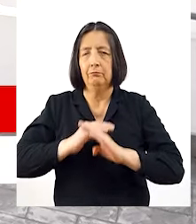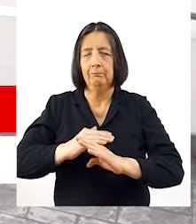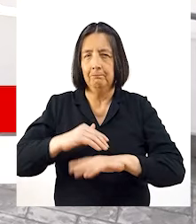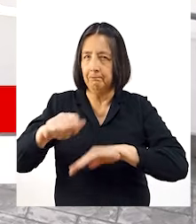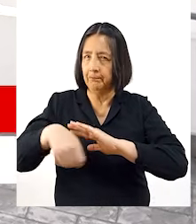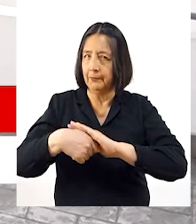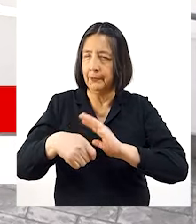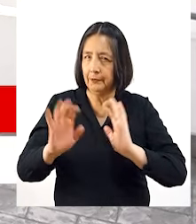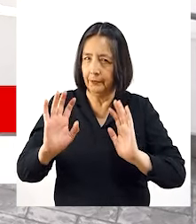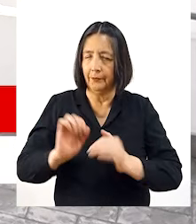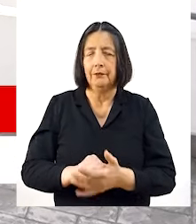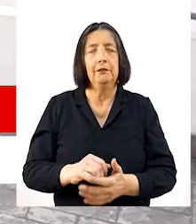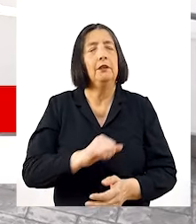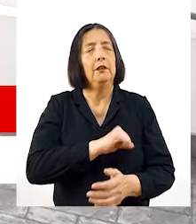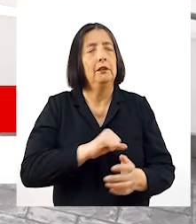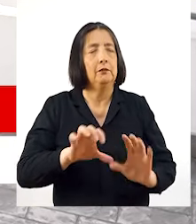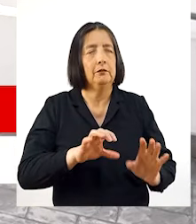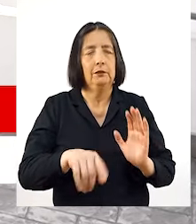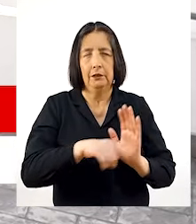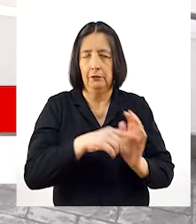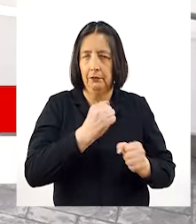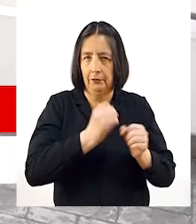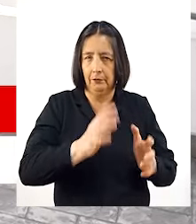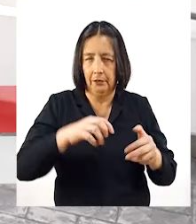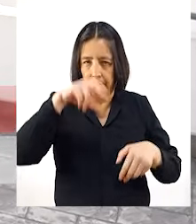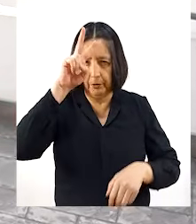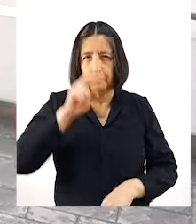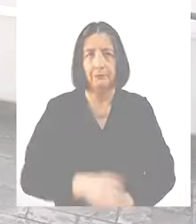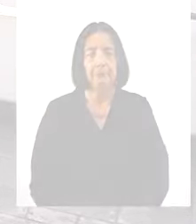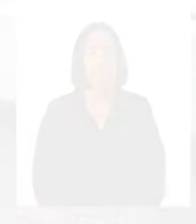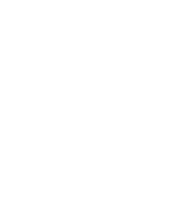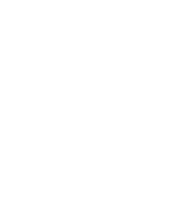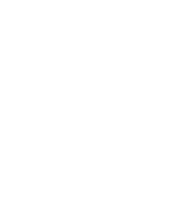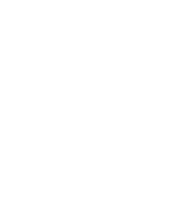la lucha contra la corrupción y la inconducta funcional en el país.